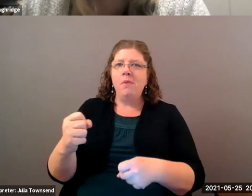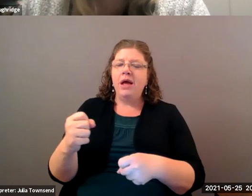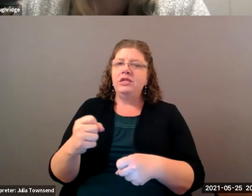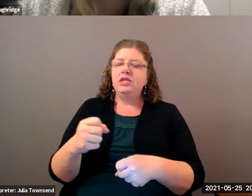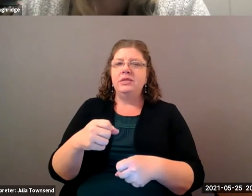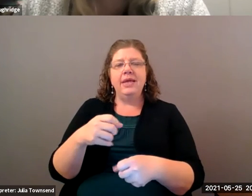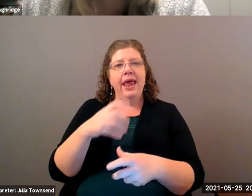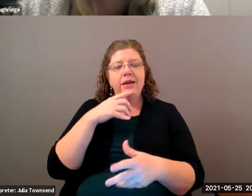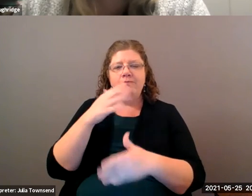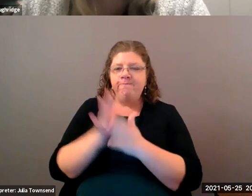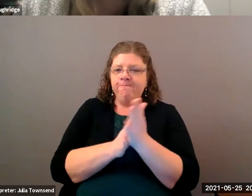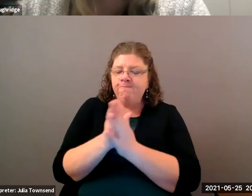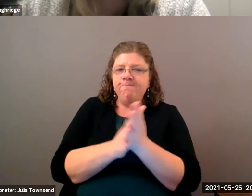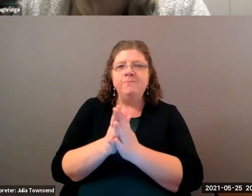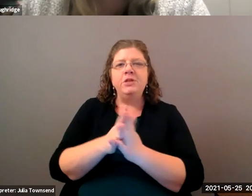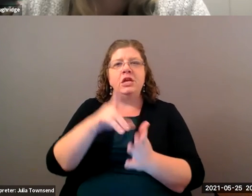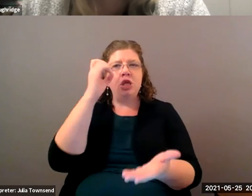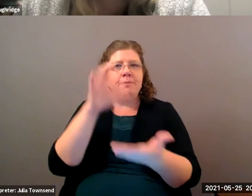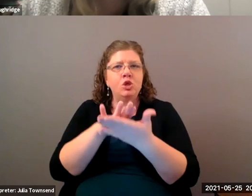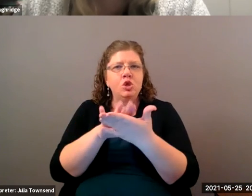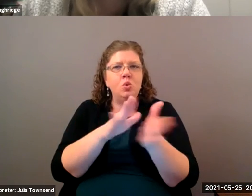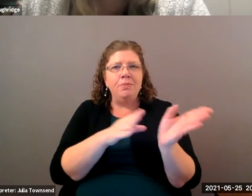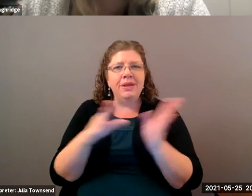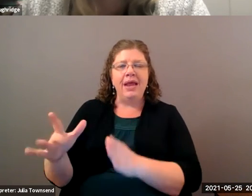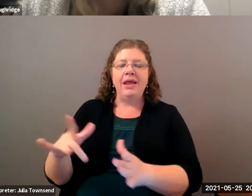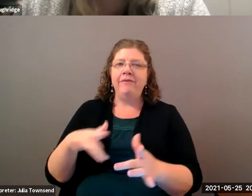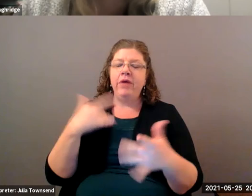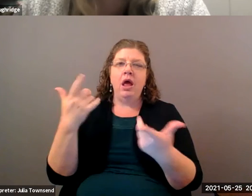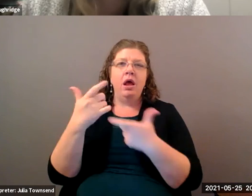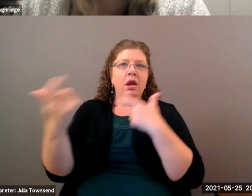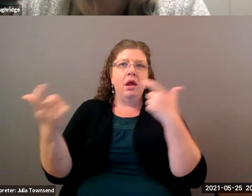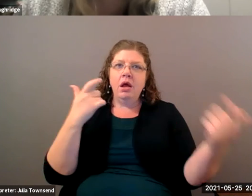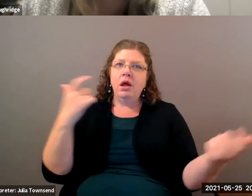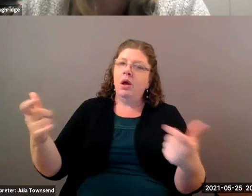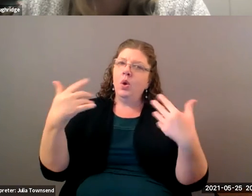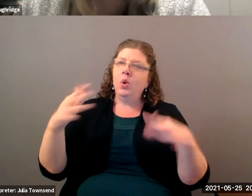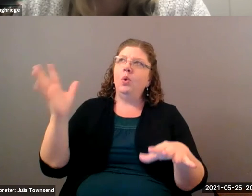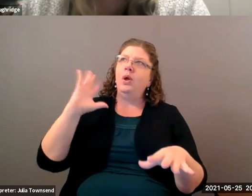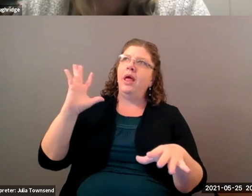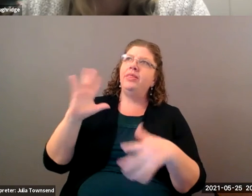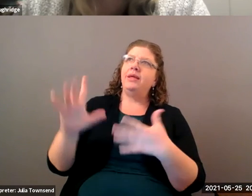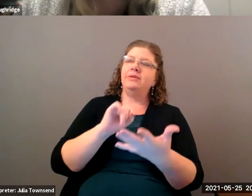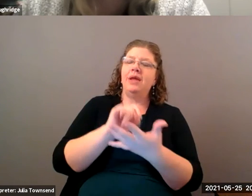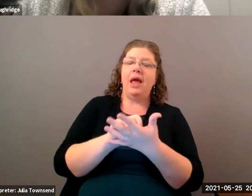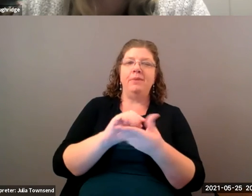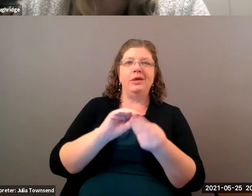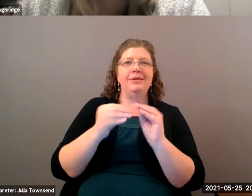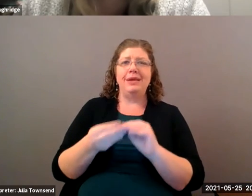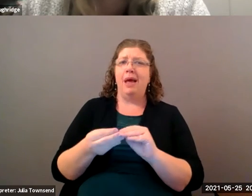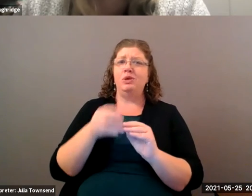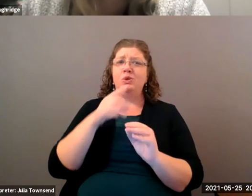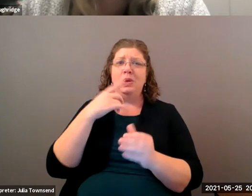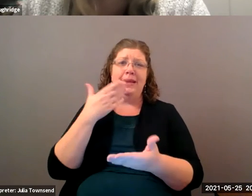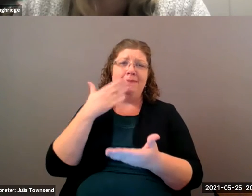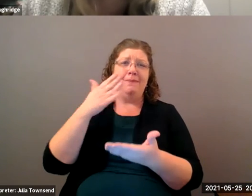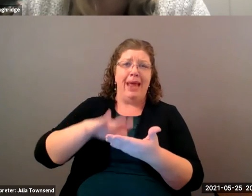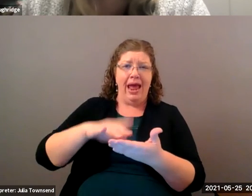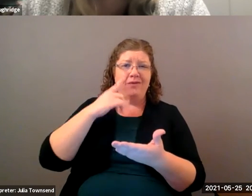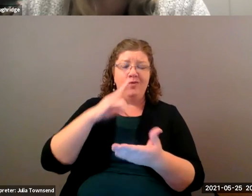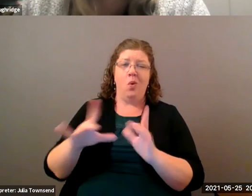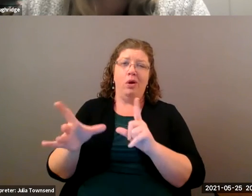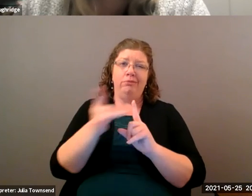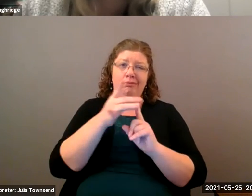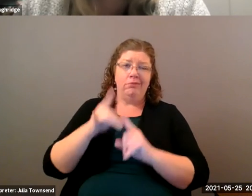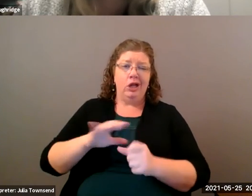ustedes estaban apoyando un programa de verano muy robusto y parecía que era muy difícil